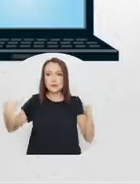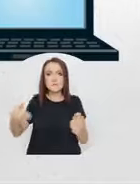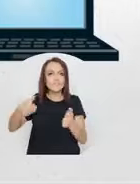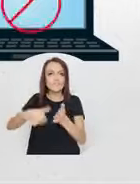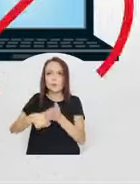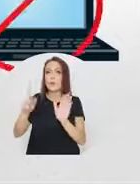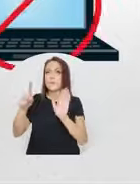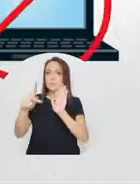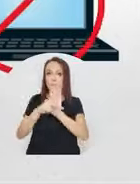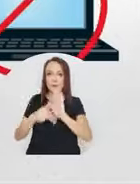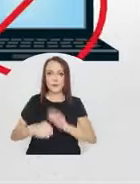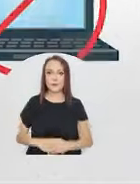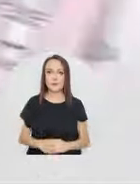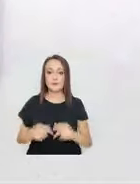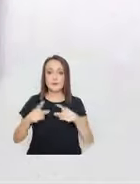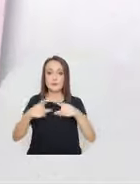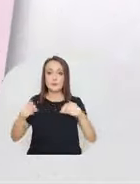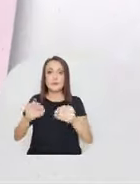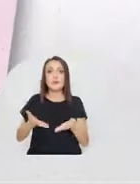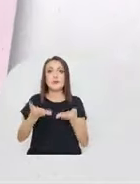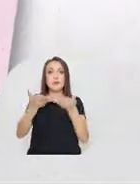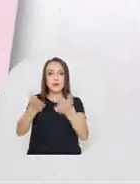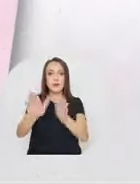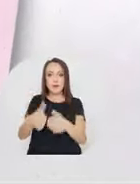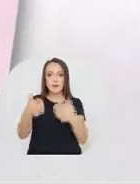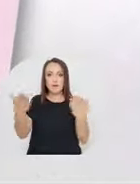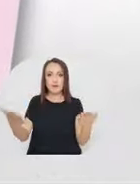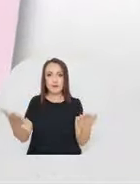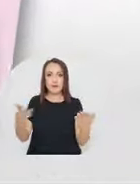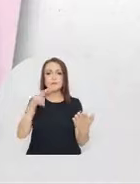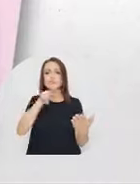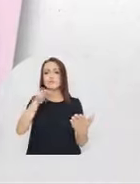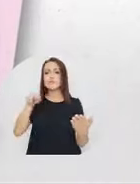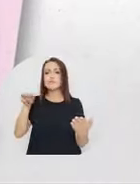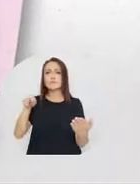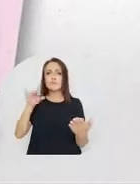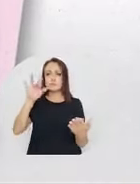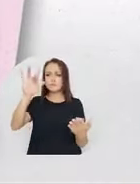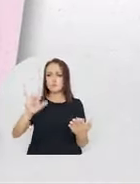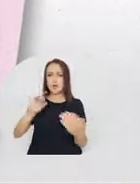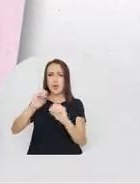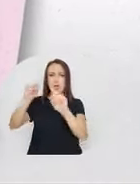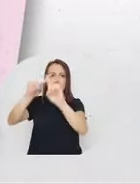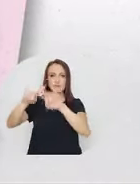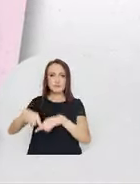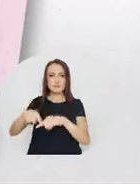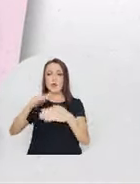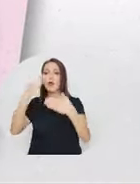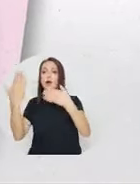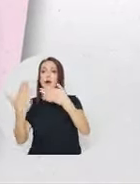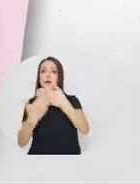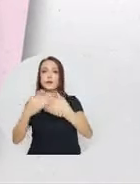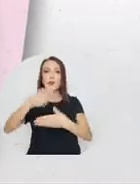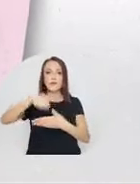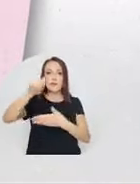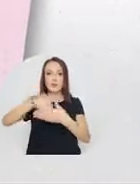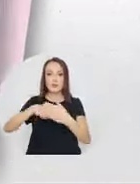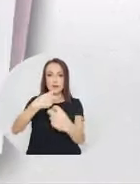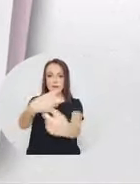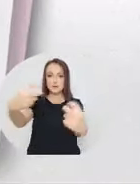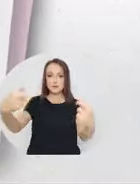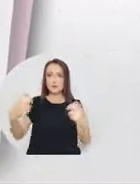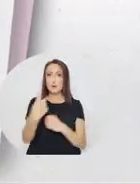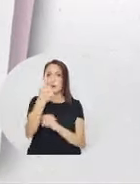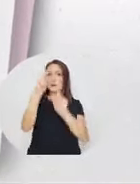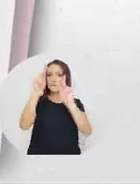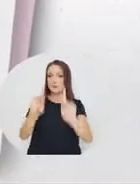recinto secreto está prohibido. Las papeletas se le entregarán abiertas. Verifique que no tengan marcas y que al dorso estén firmadas por